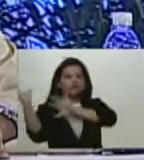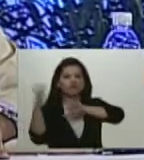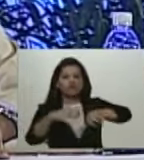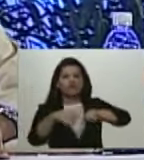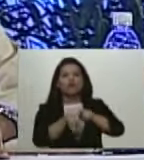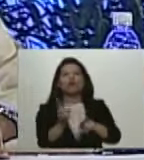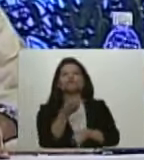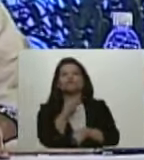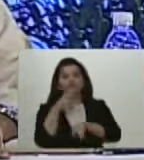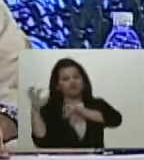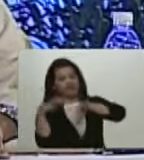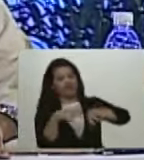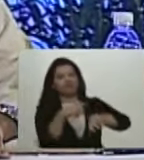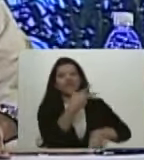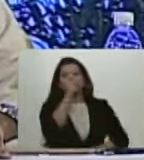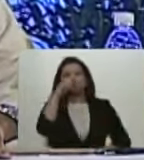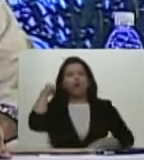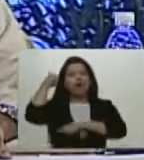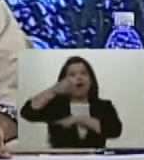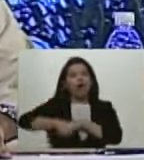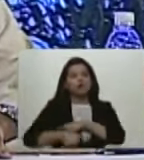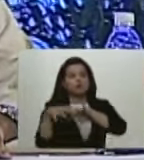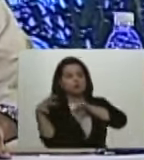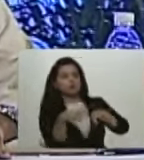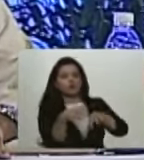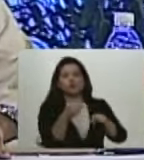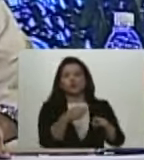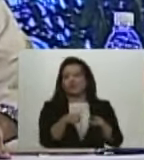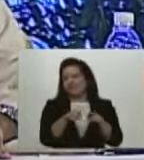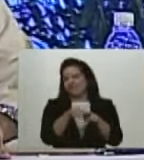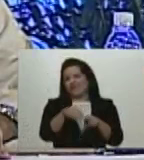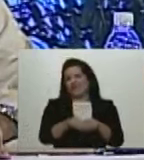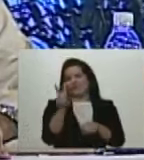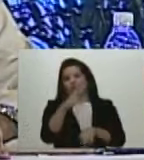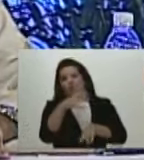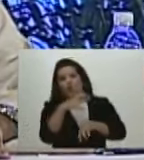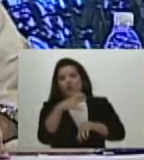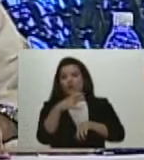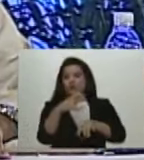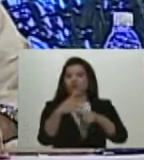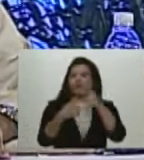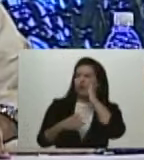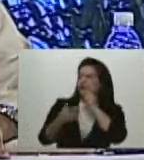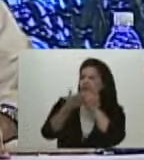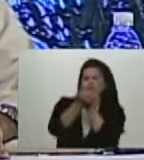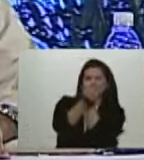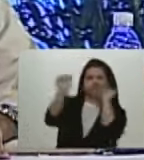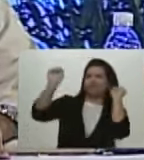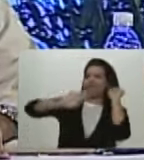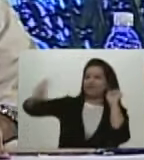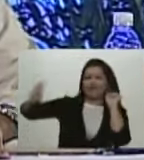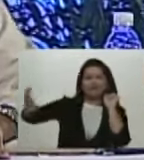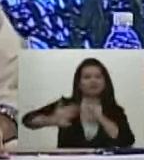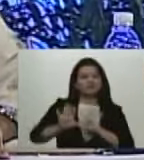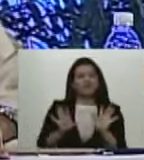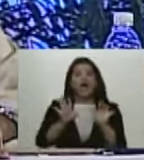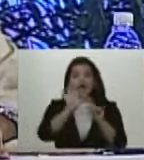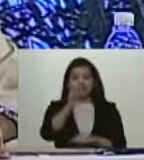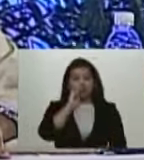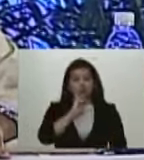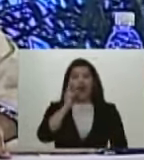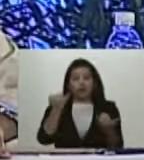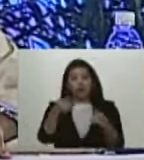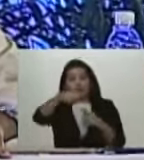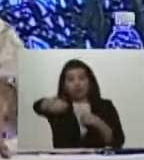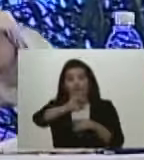Colosal tarea la de Chávez. Venía hablando yo con el gobernador Francisco Javier Arias Cárdenas